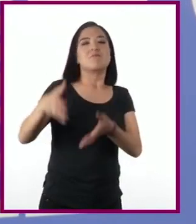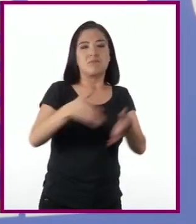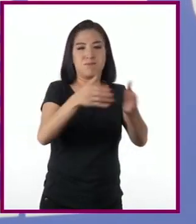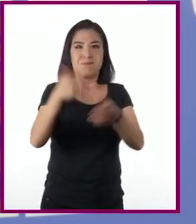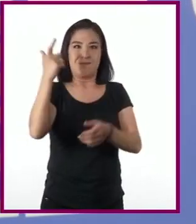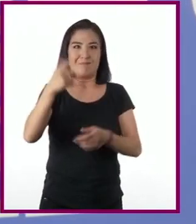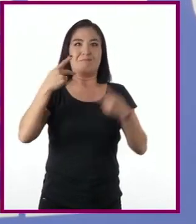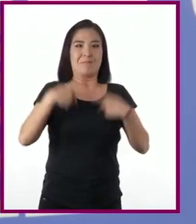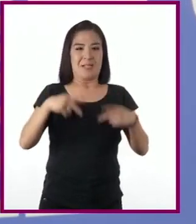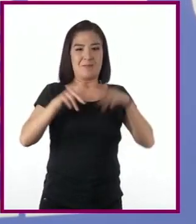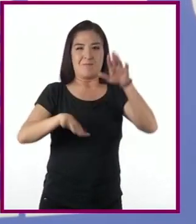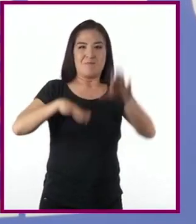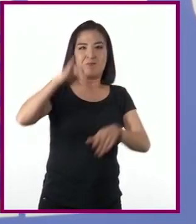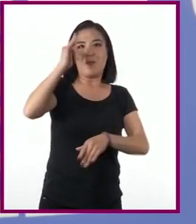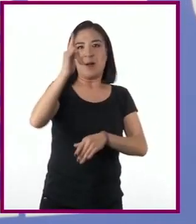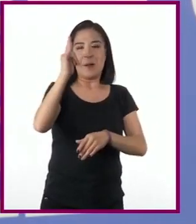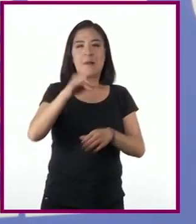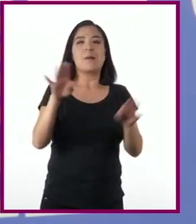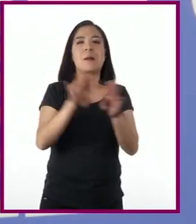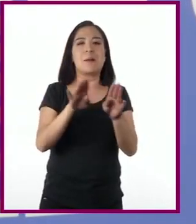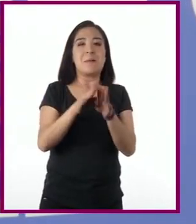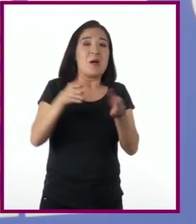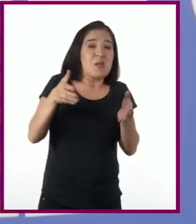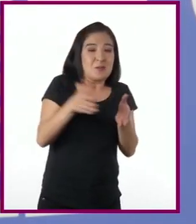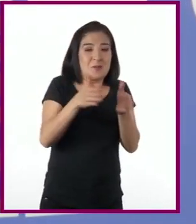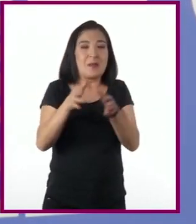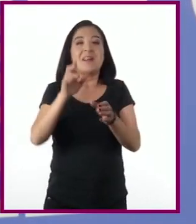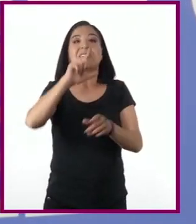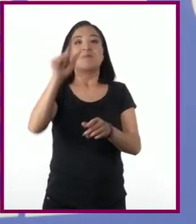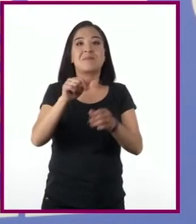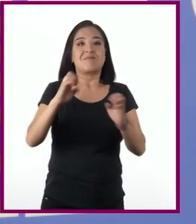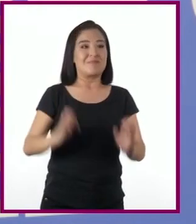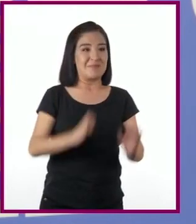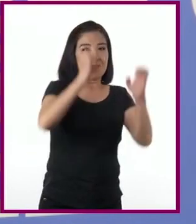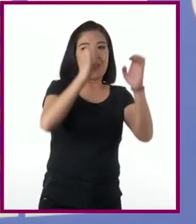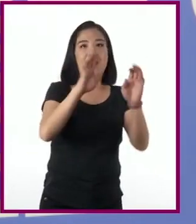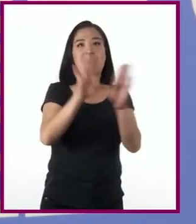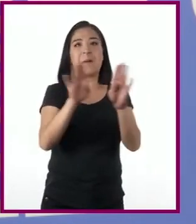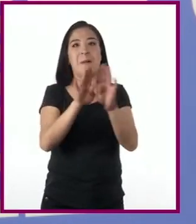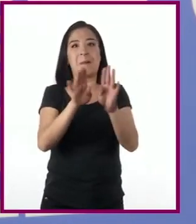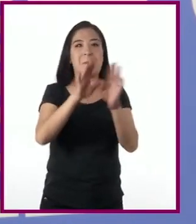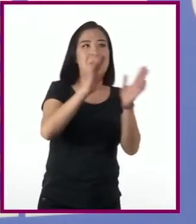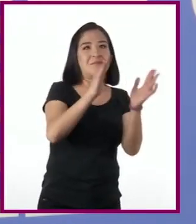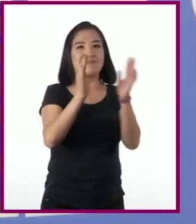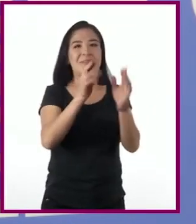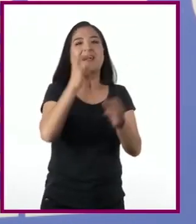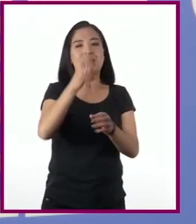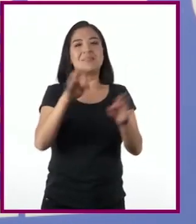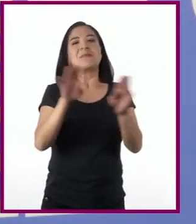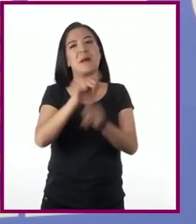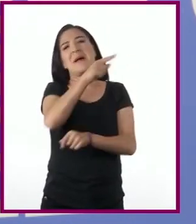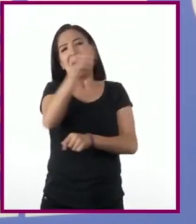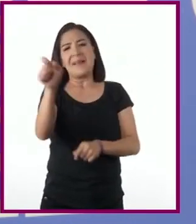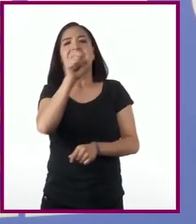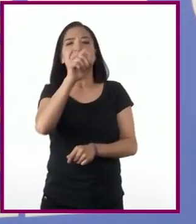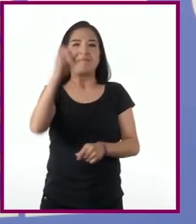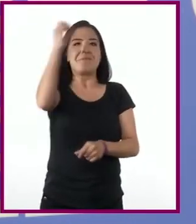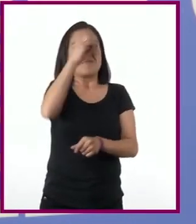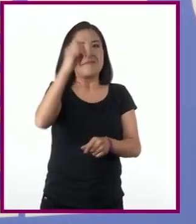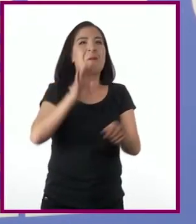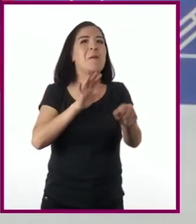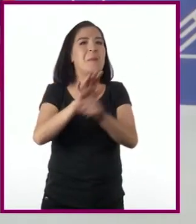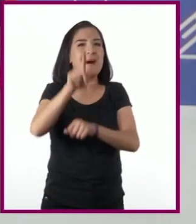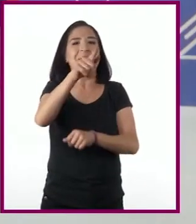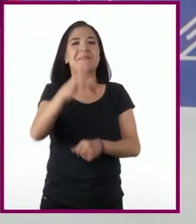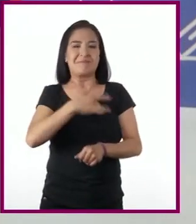para que no vaya por las calles más estrechas y lastime los edificios. Seguramente a ustedes se les ocurrieron muchas más. ¿Cómo les